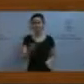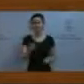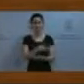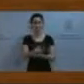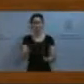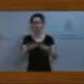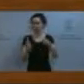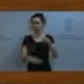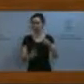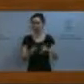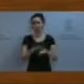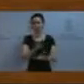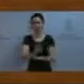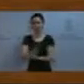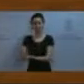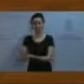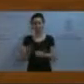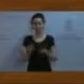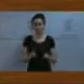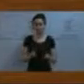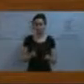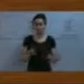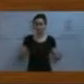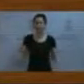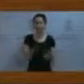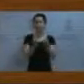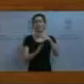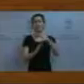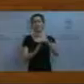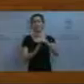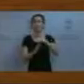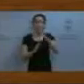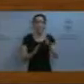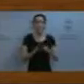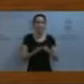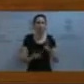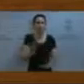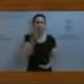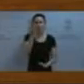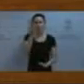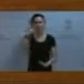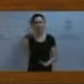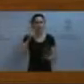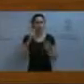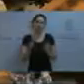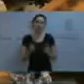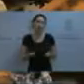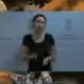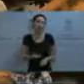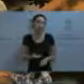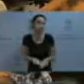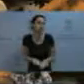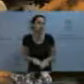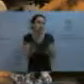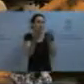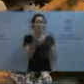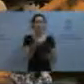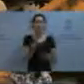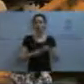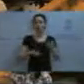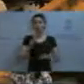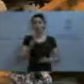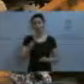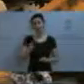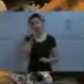las expropiaciones. Hay actuaciones paralizadas, bueno, hay sobrecostes en las obras, otro punto de novedad, en algunas de ellas. Algunas cosas curiosas como